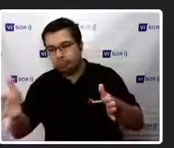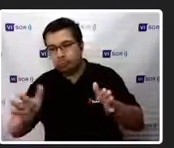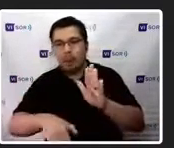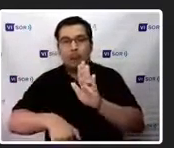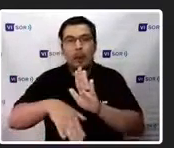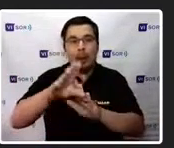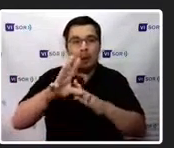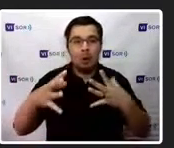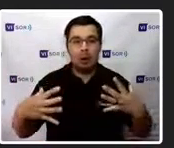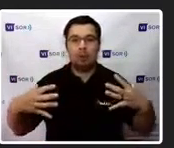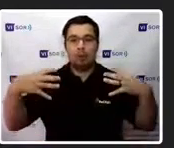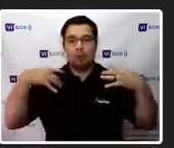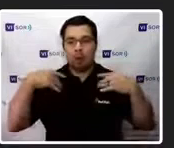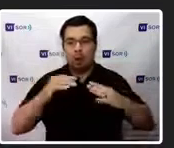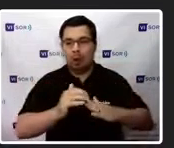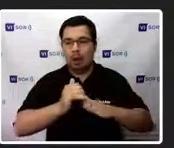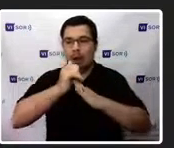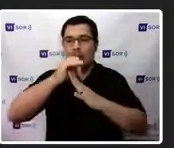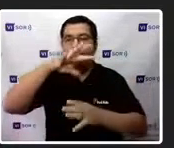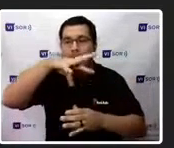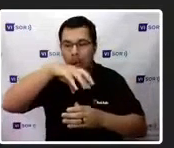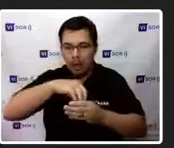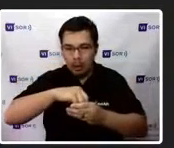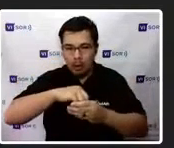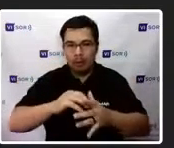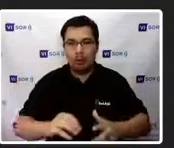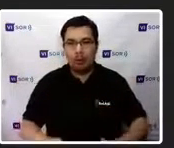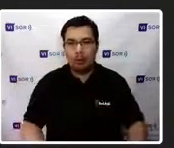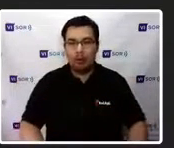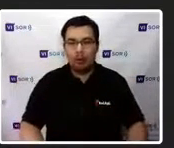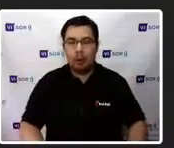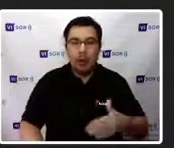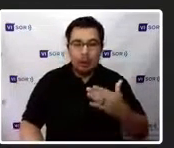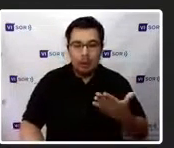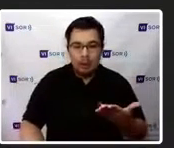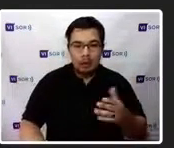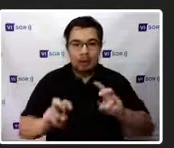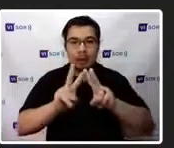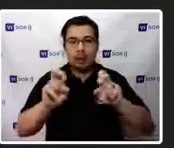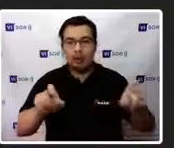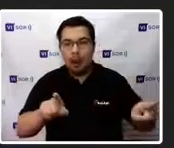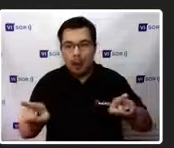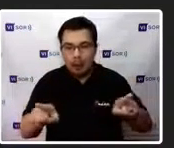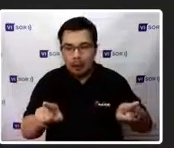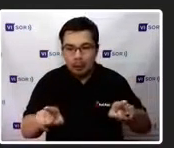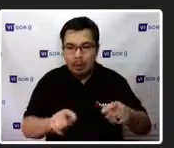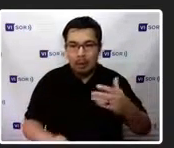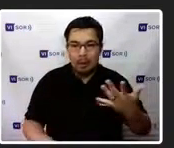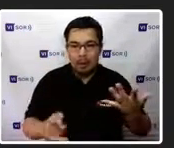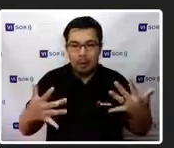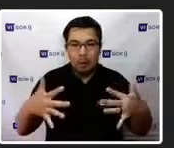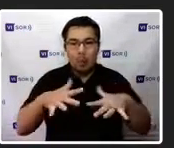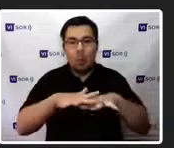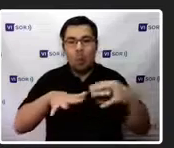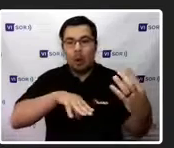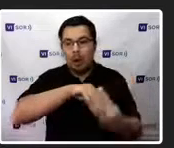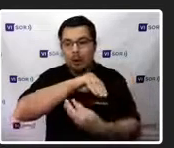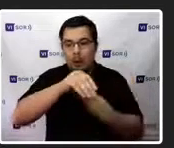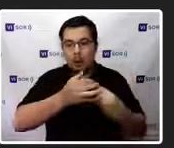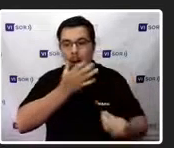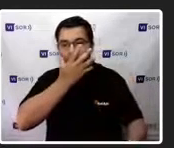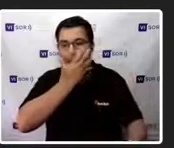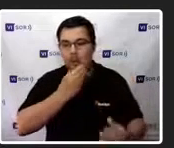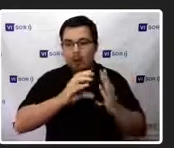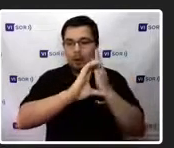las organizaciones. Y eso, en términos de gestión me refiero, y eso también es una mezcla bastante bonita que tiene esta carrera, ¿eh? De lo práctico y